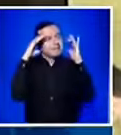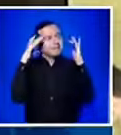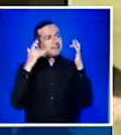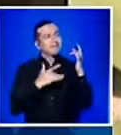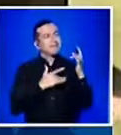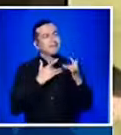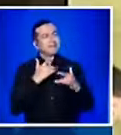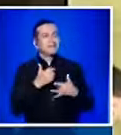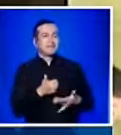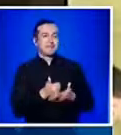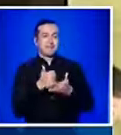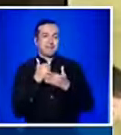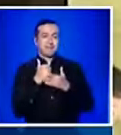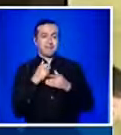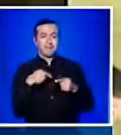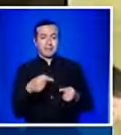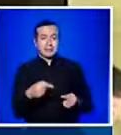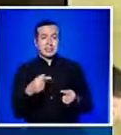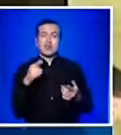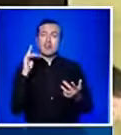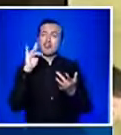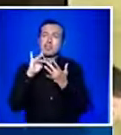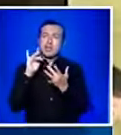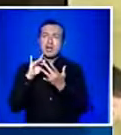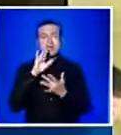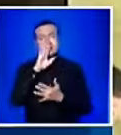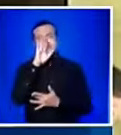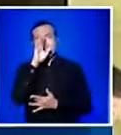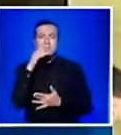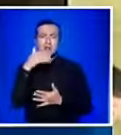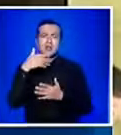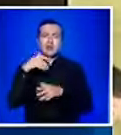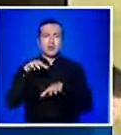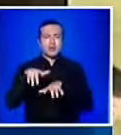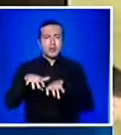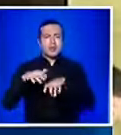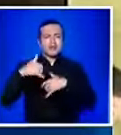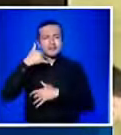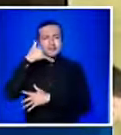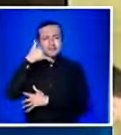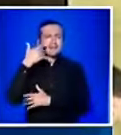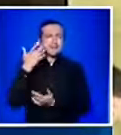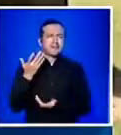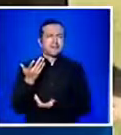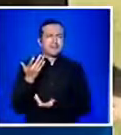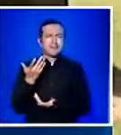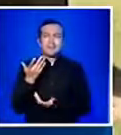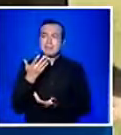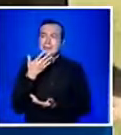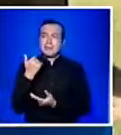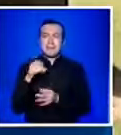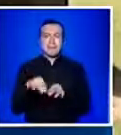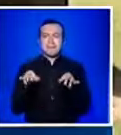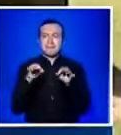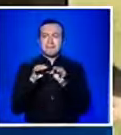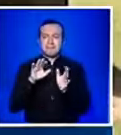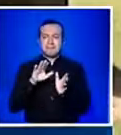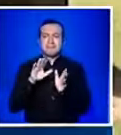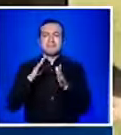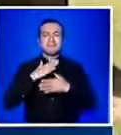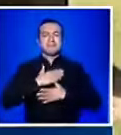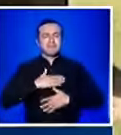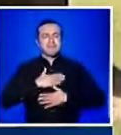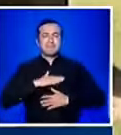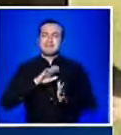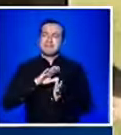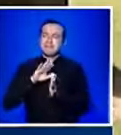de por sí en el día a día todos pasamos conectados con el tema de computadoras, celulares. Entonces esto me permite un poquito distraerme y